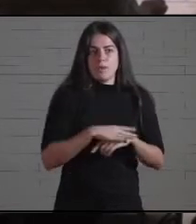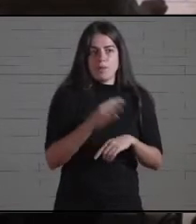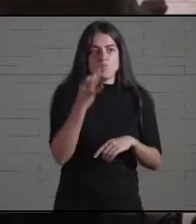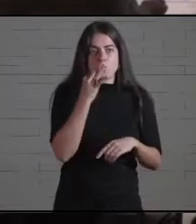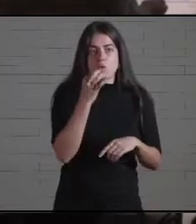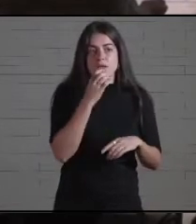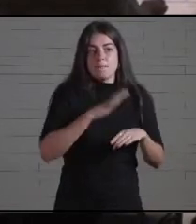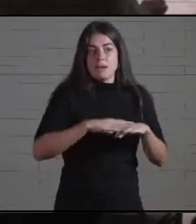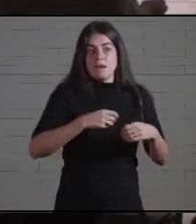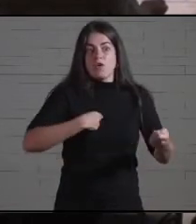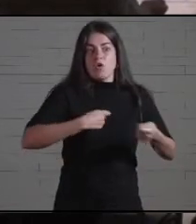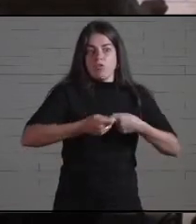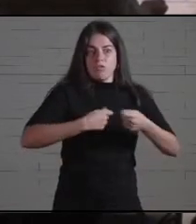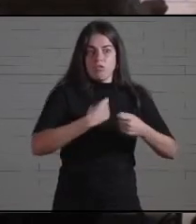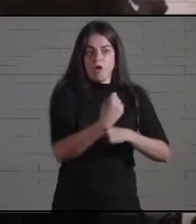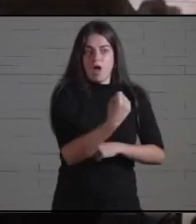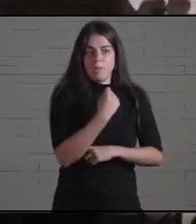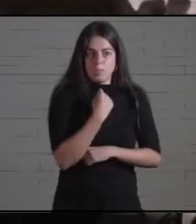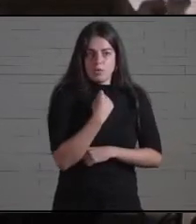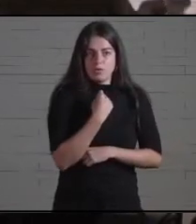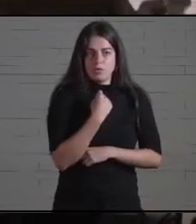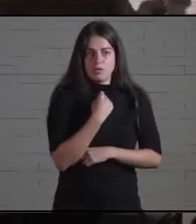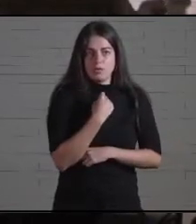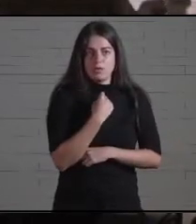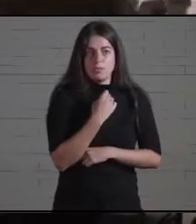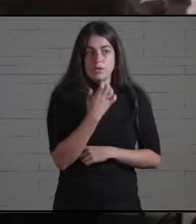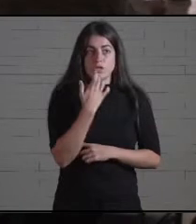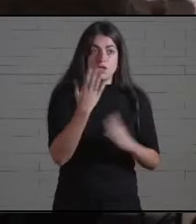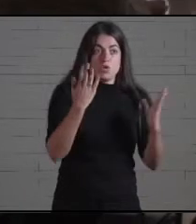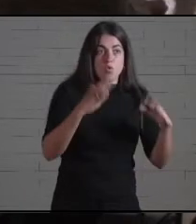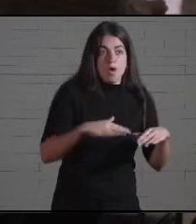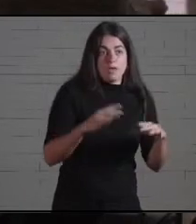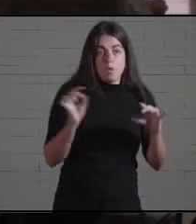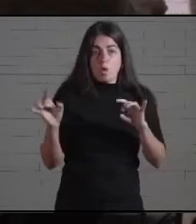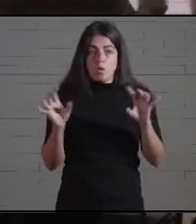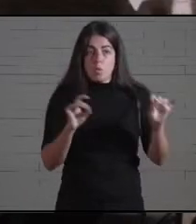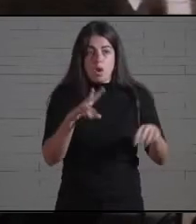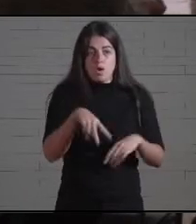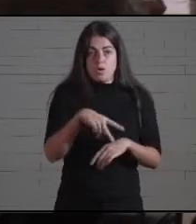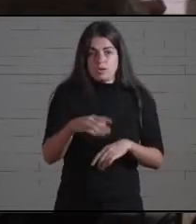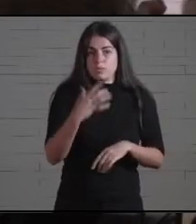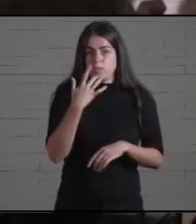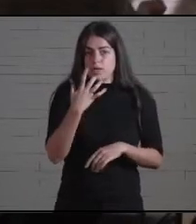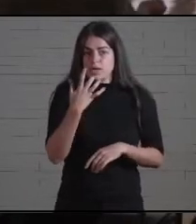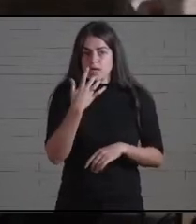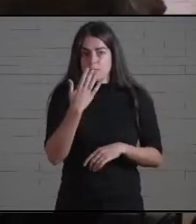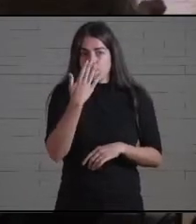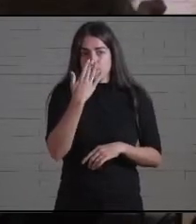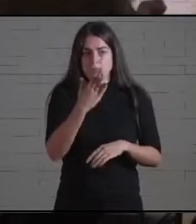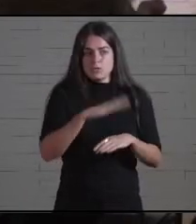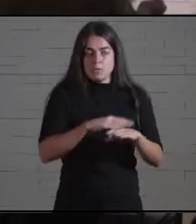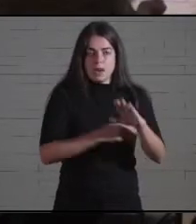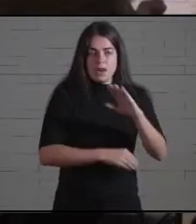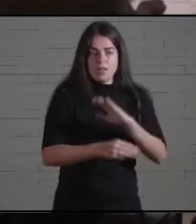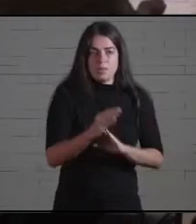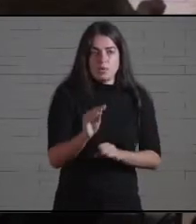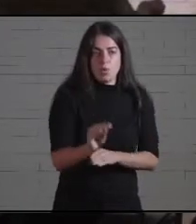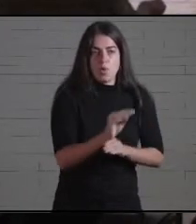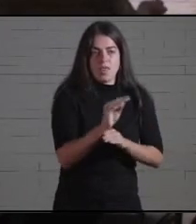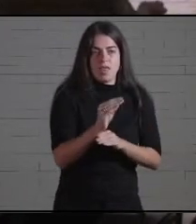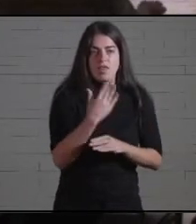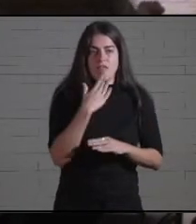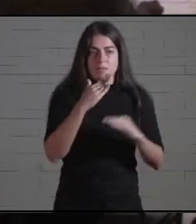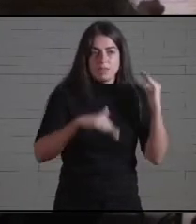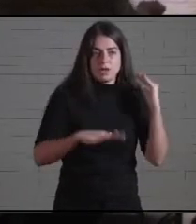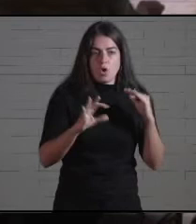esa negociación, no va a ser igual que si no las tienes. Por ejemplo, los permisos por nacimiento y cuidado de menor o